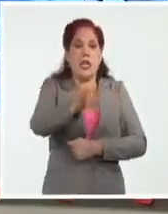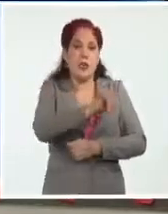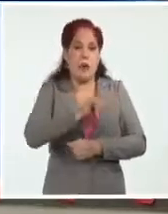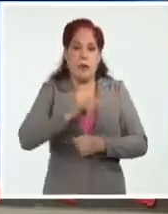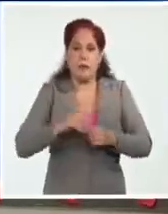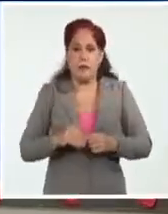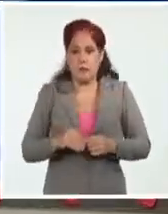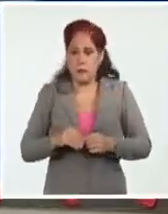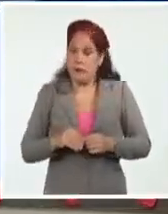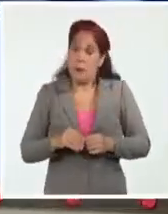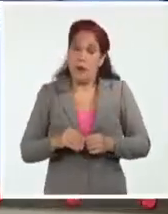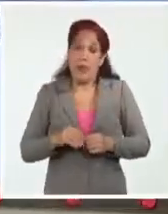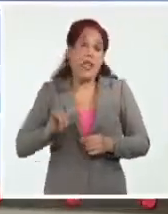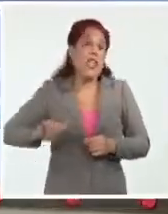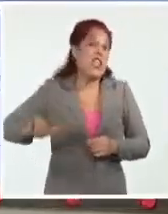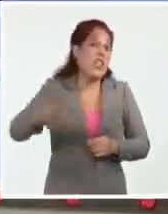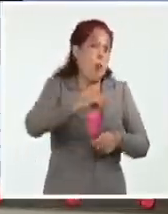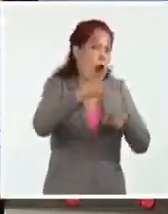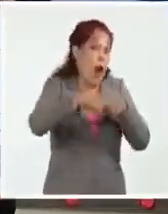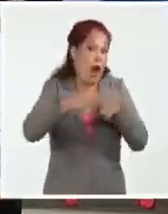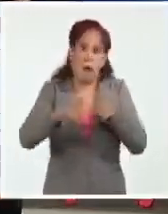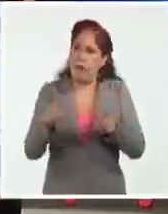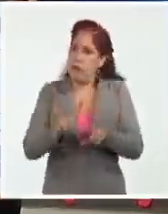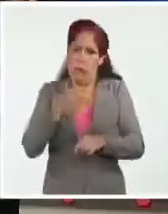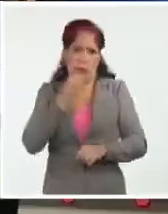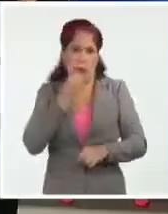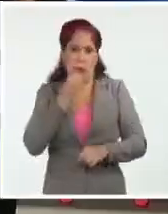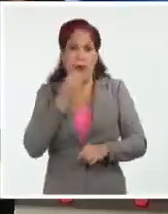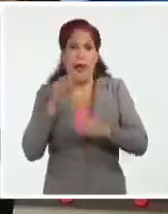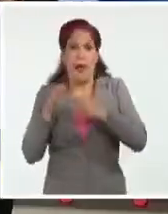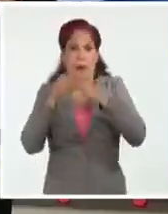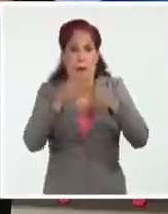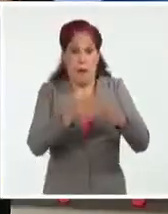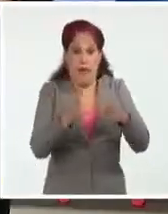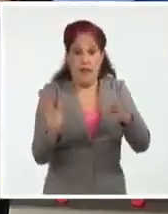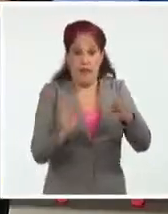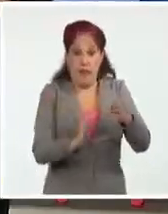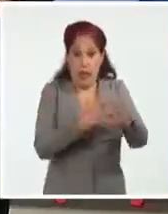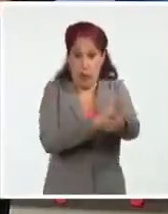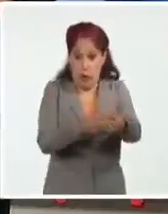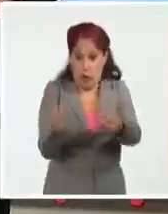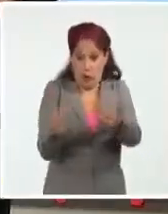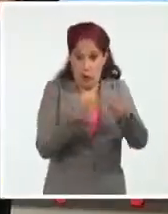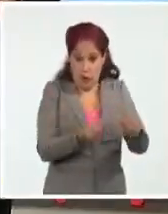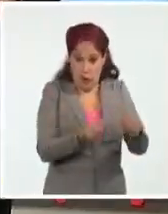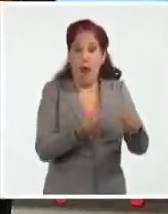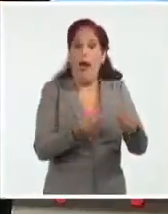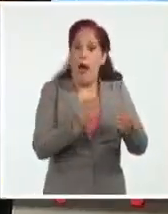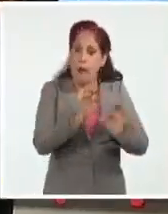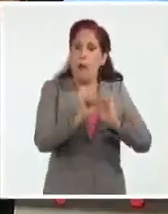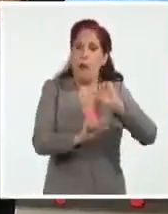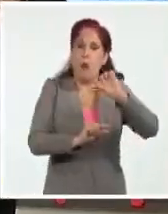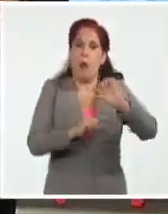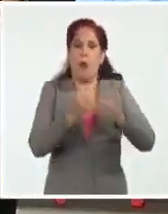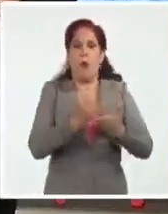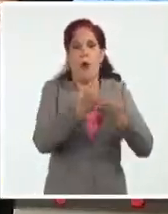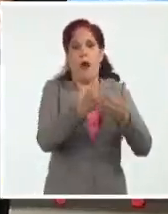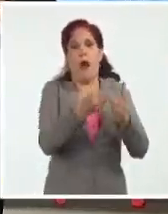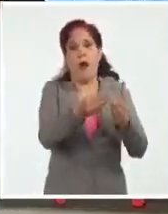igualitarismo, porque es imposible, ya lo dije. Y a medida que arriben a Cuba las donaciones declaradas por países dispuestos a ofrecer su ayuda